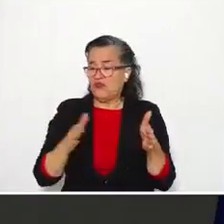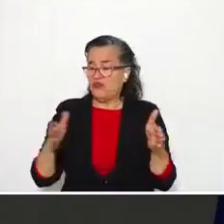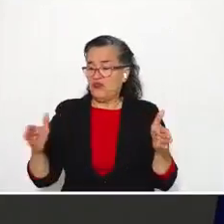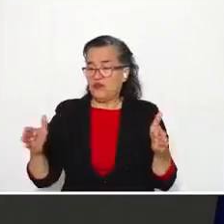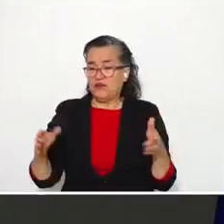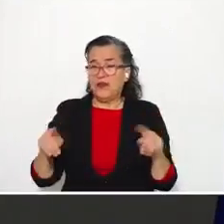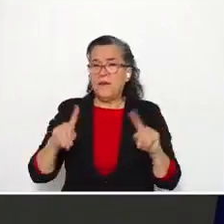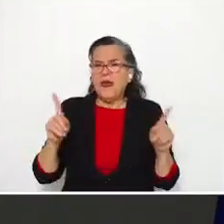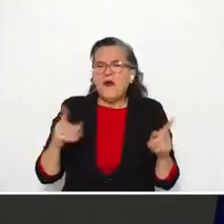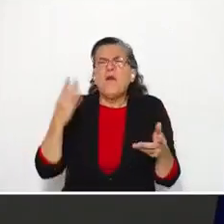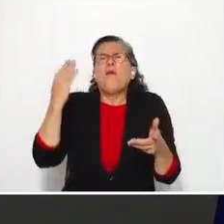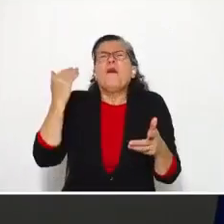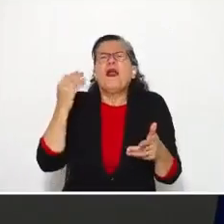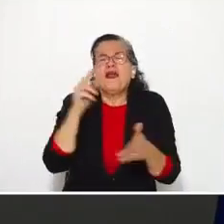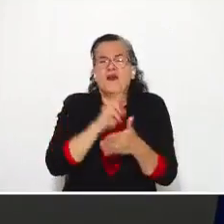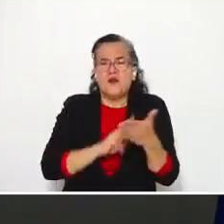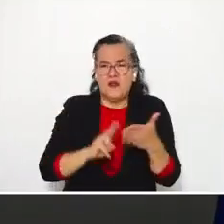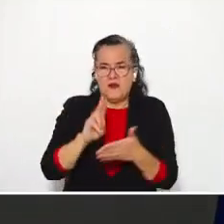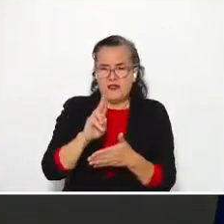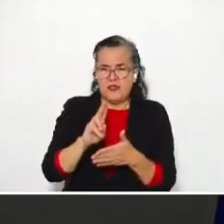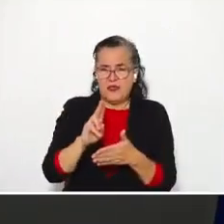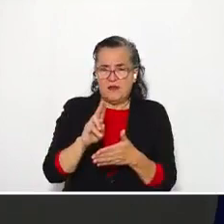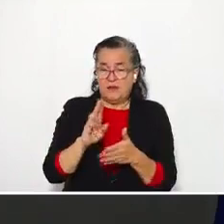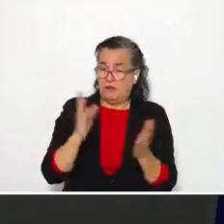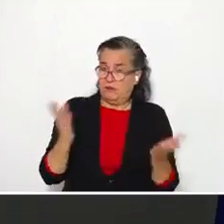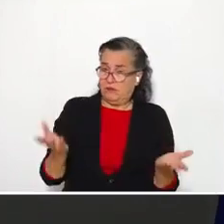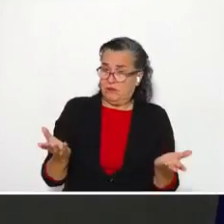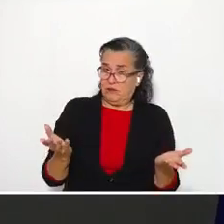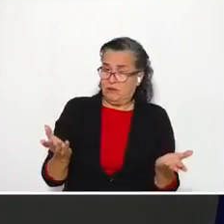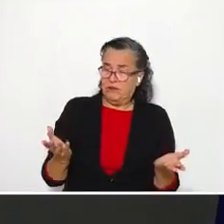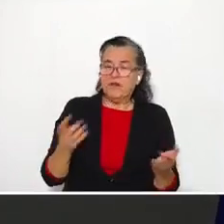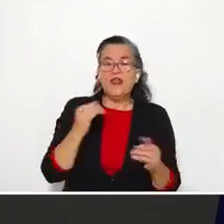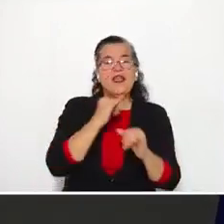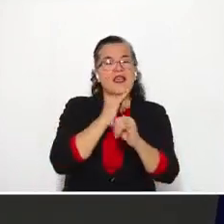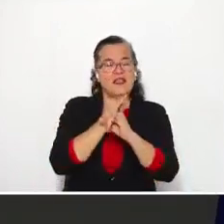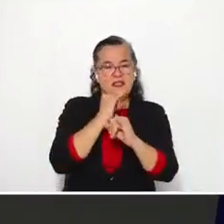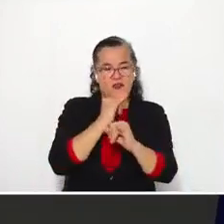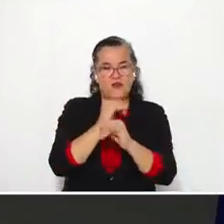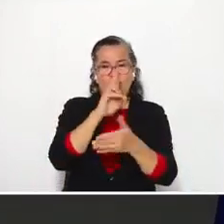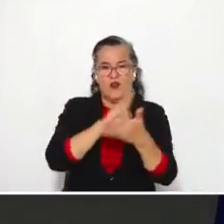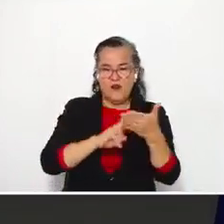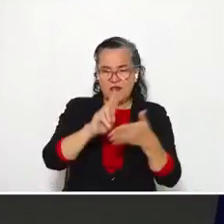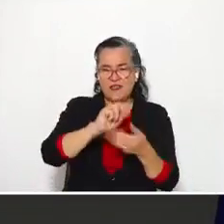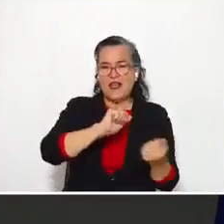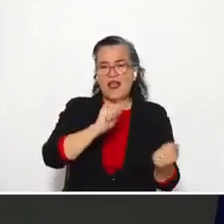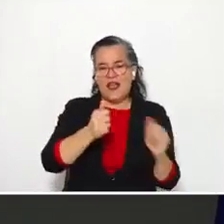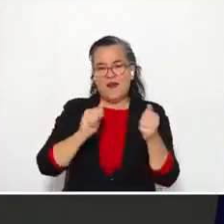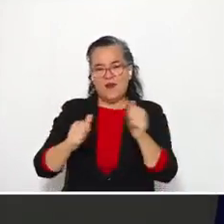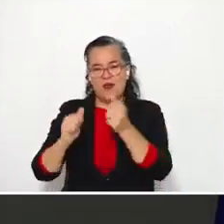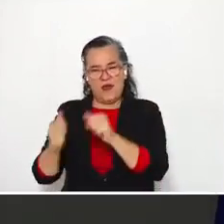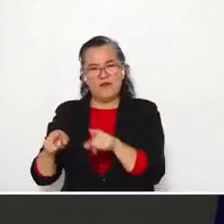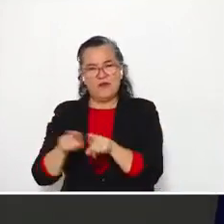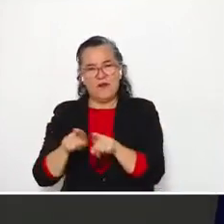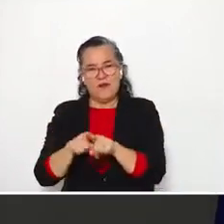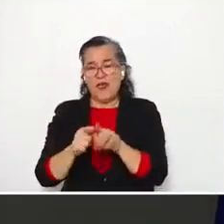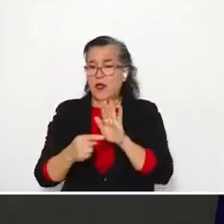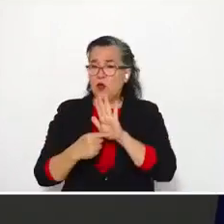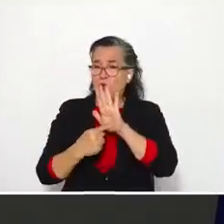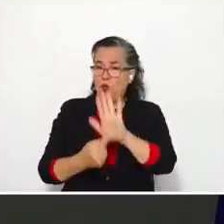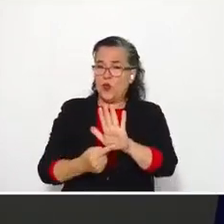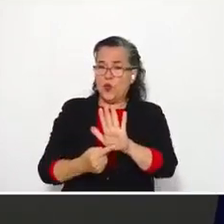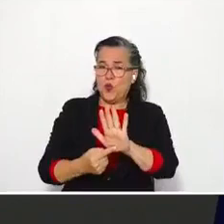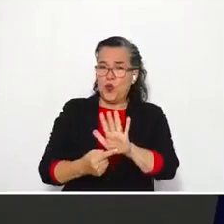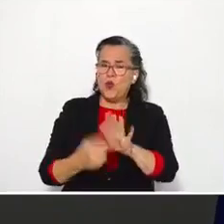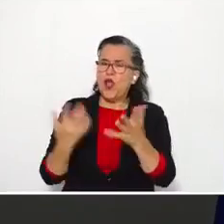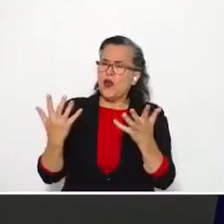Pero la institución universitaria también, y ha mostrado una gran